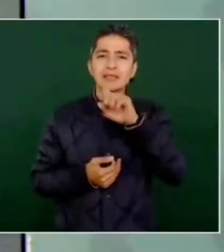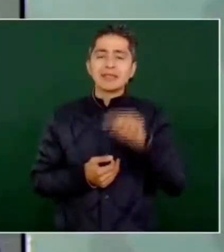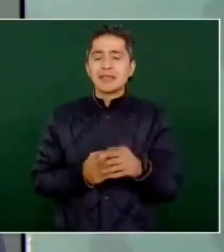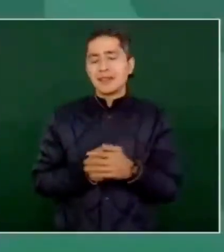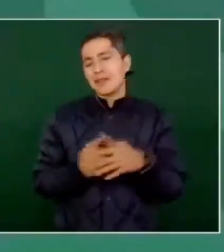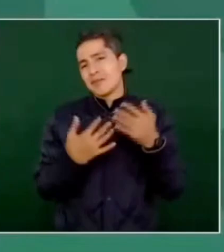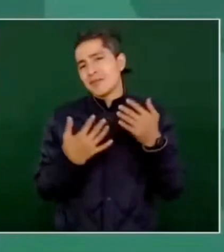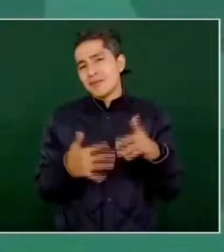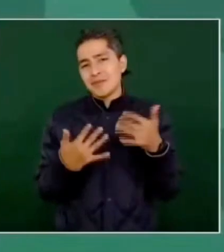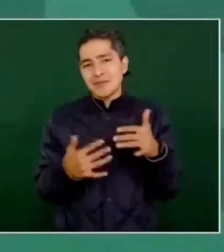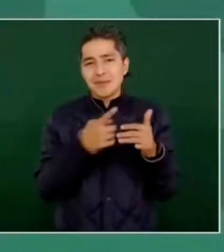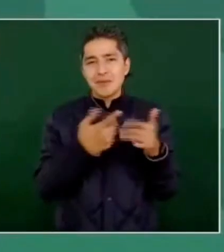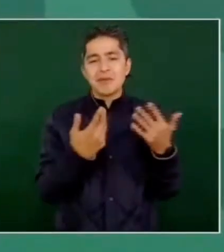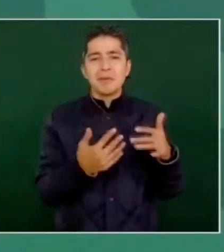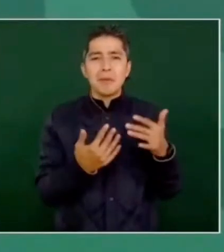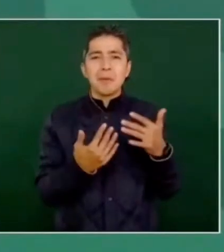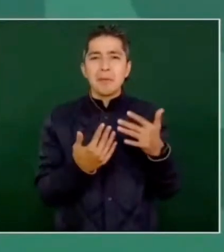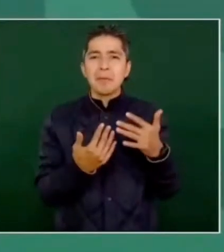gran escritor,